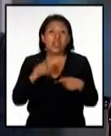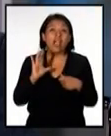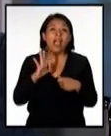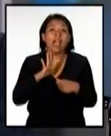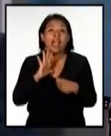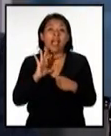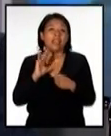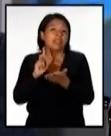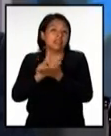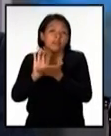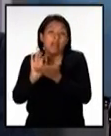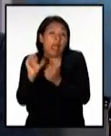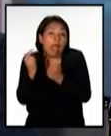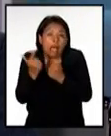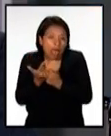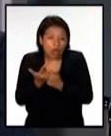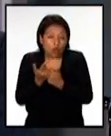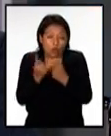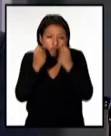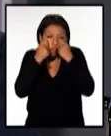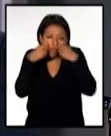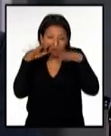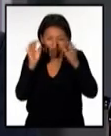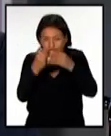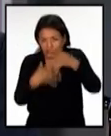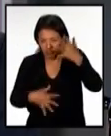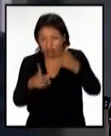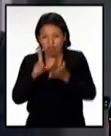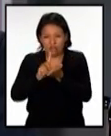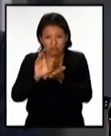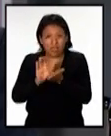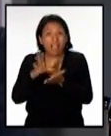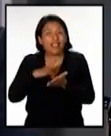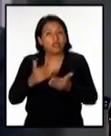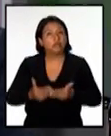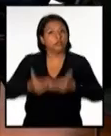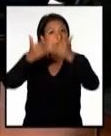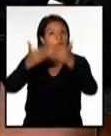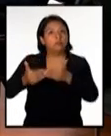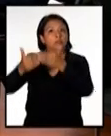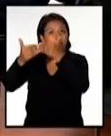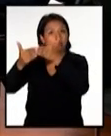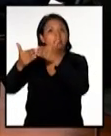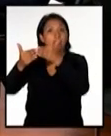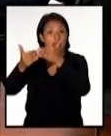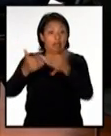de discapacidad, no importa cuál sea, se enfrenta a una serie de barreras que sí pueden ser